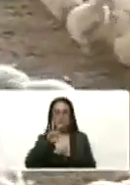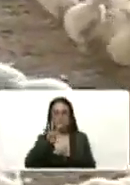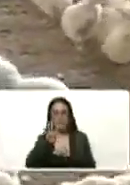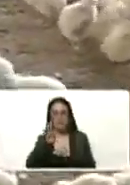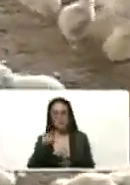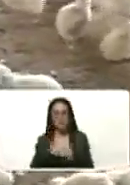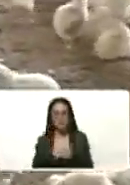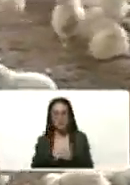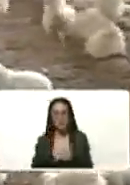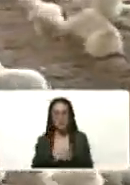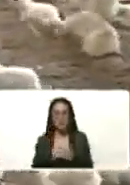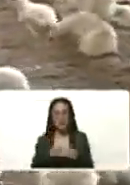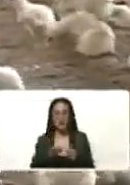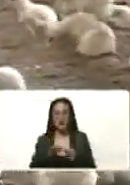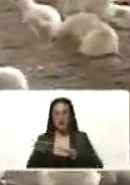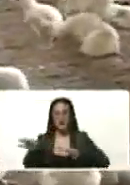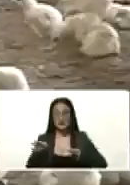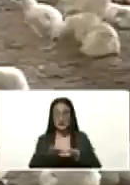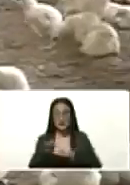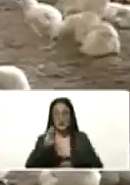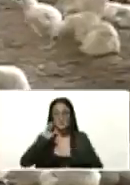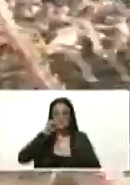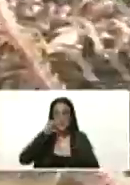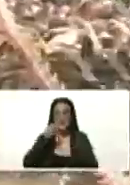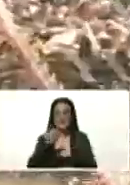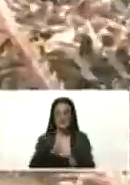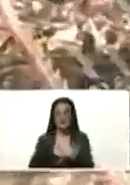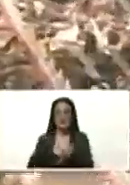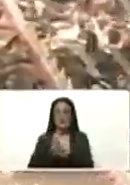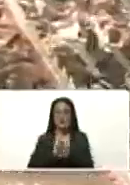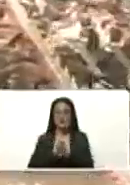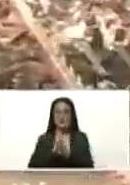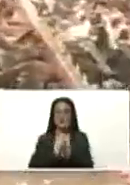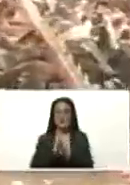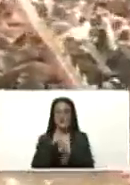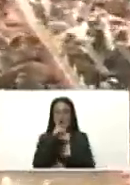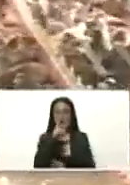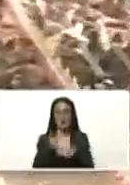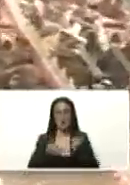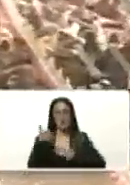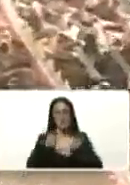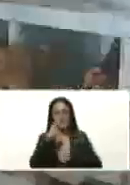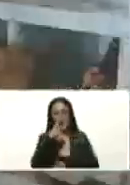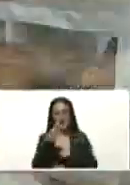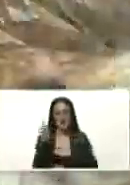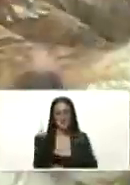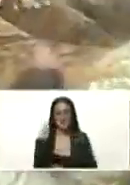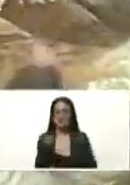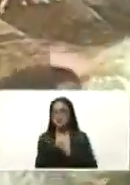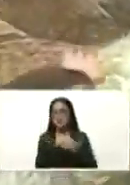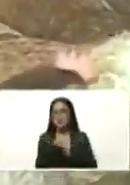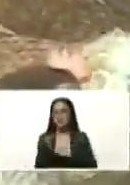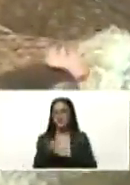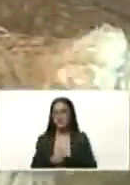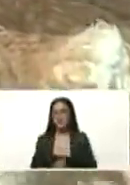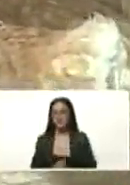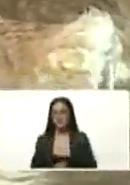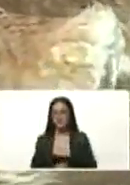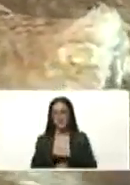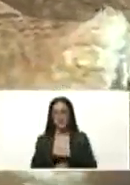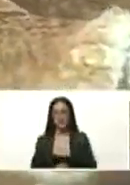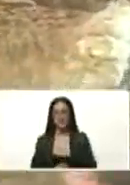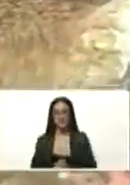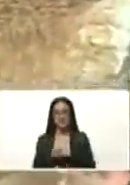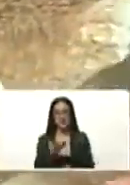de maíz que hemos superado los niveles de siembra con respecto al año pasado. De tal manera que es perfecto y Ernesto, el